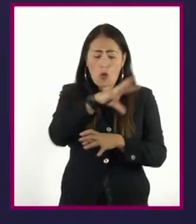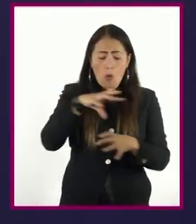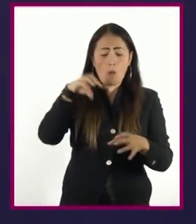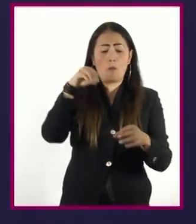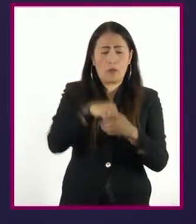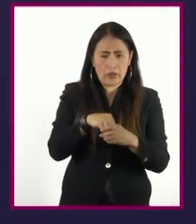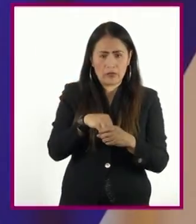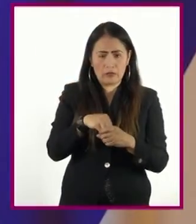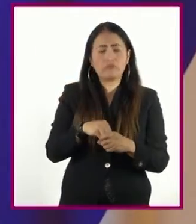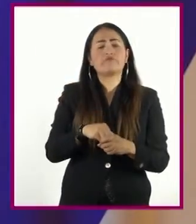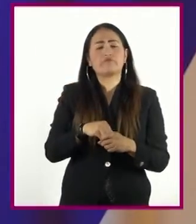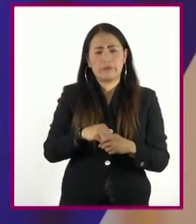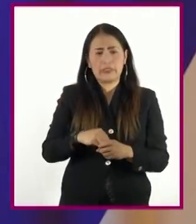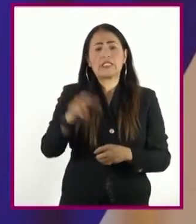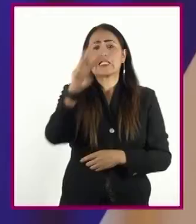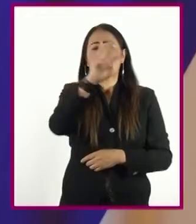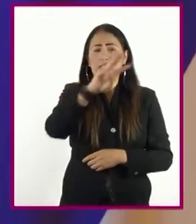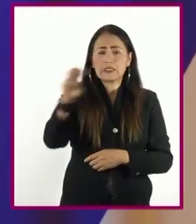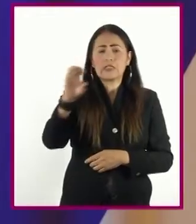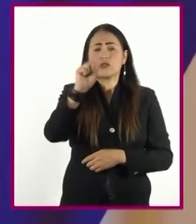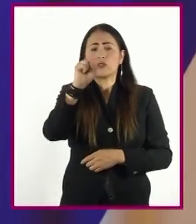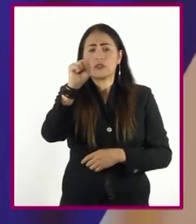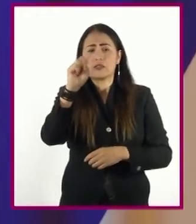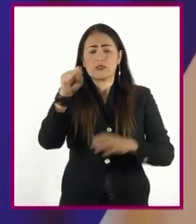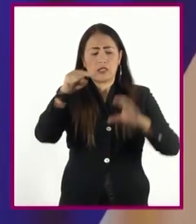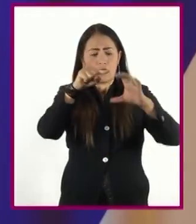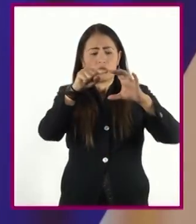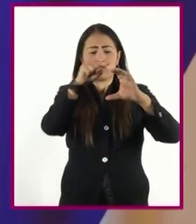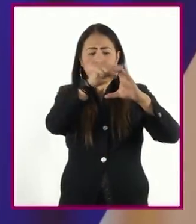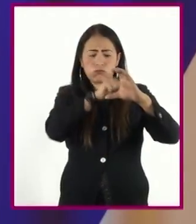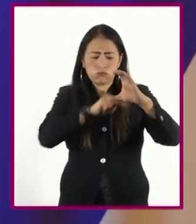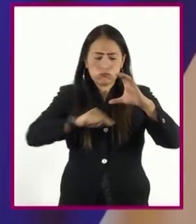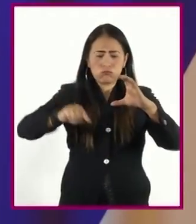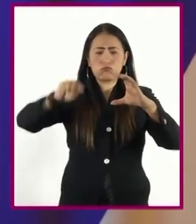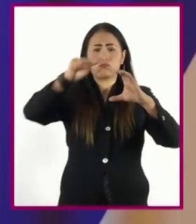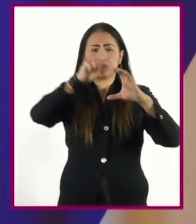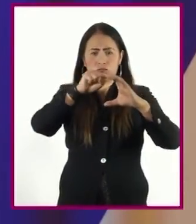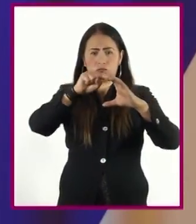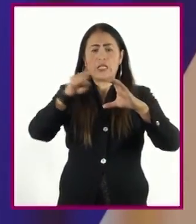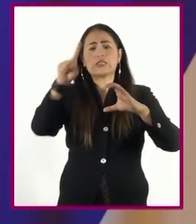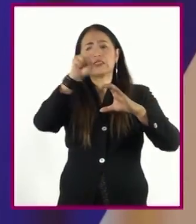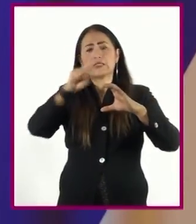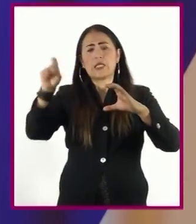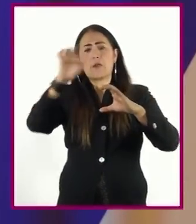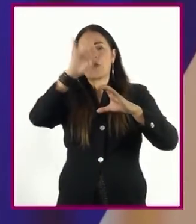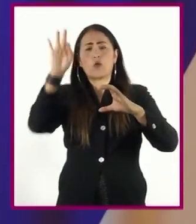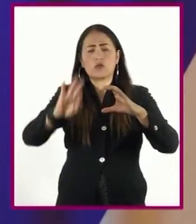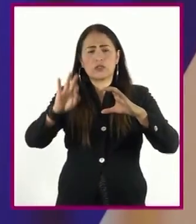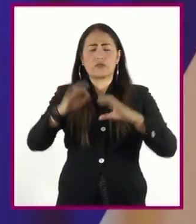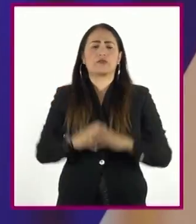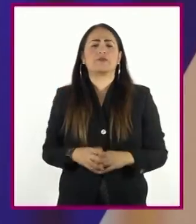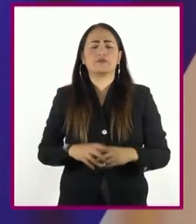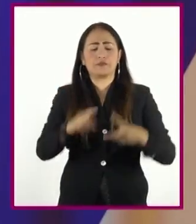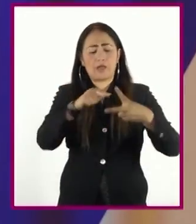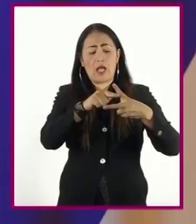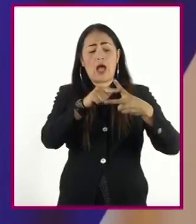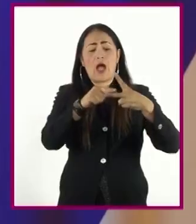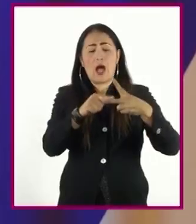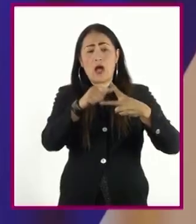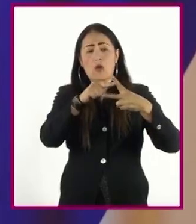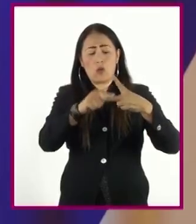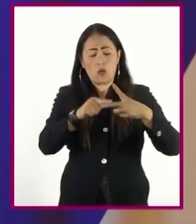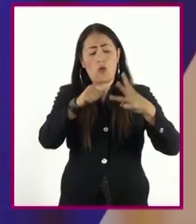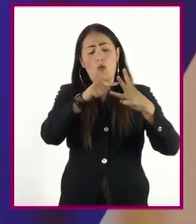el área que abarca los 360 grados, es decir, 100% de los datos. El ángulo que corresponde a